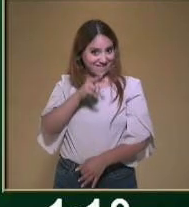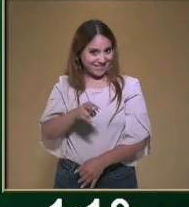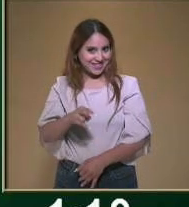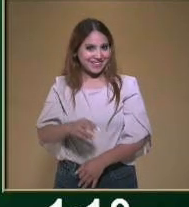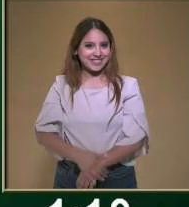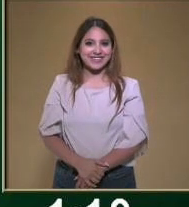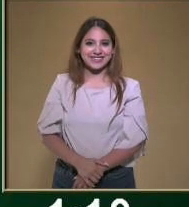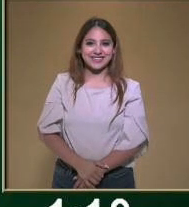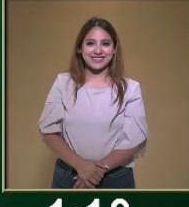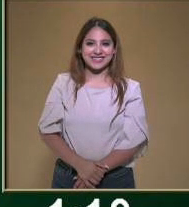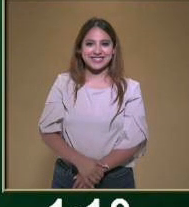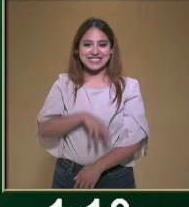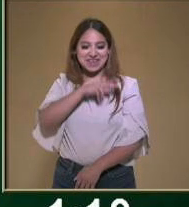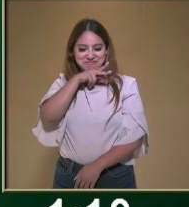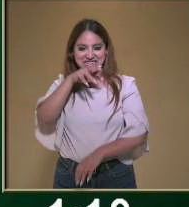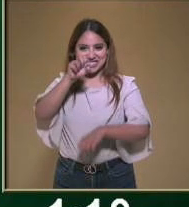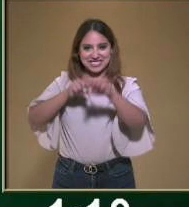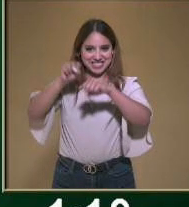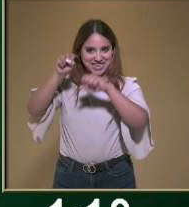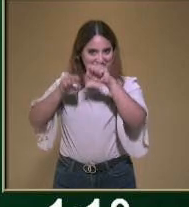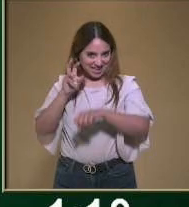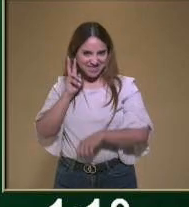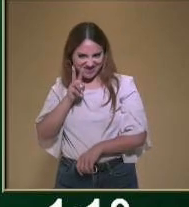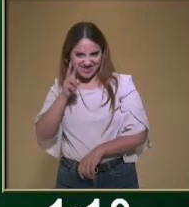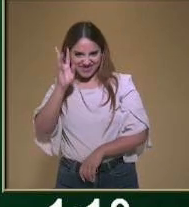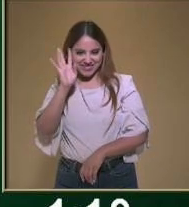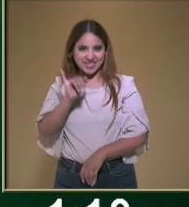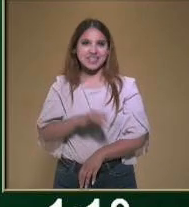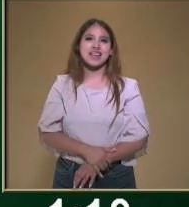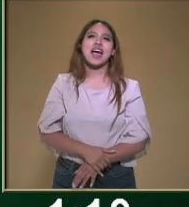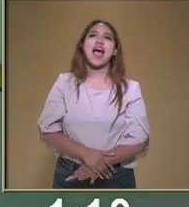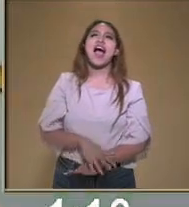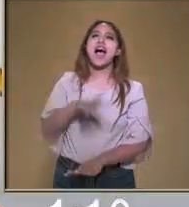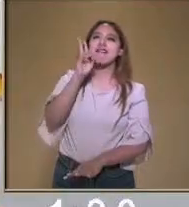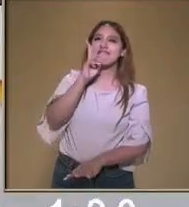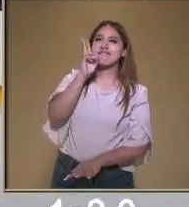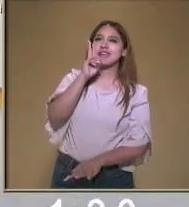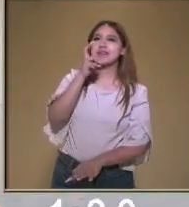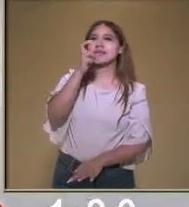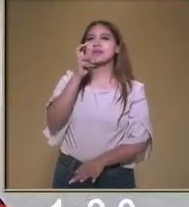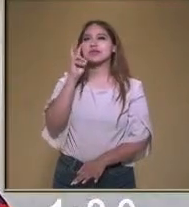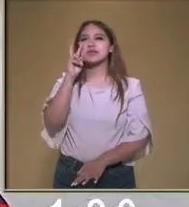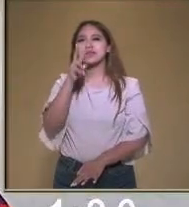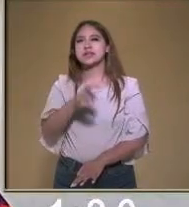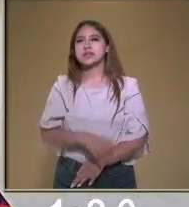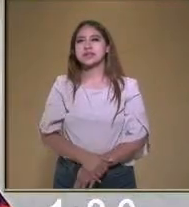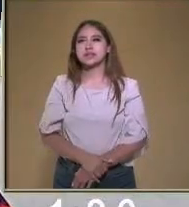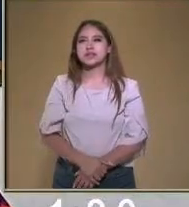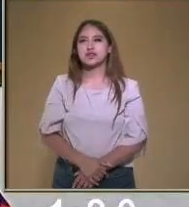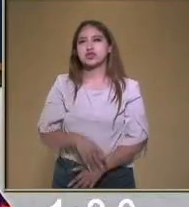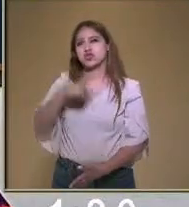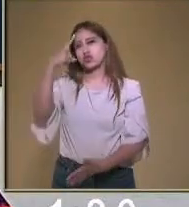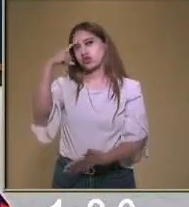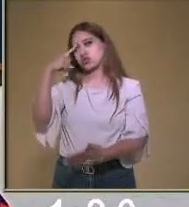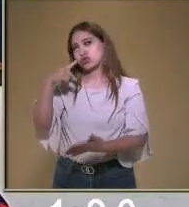se juega este juego, maestra? Bueno, pues aquí vamos a observar este juego que yo creo que todos ya hemos jugado ahí